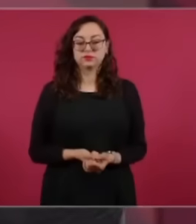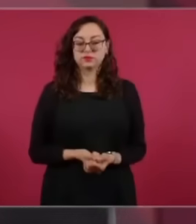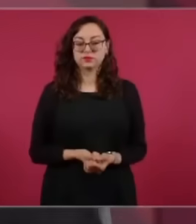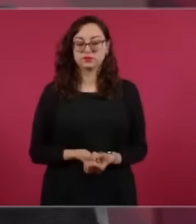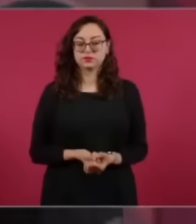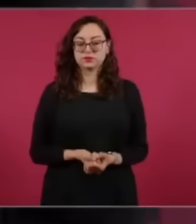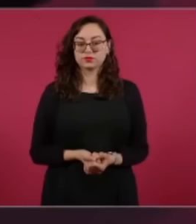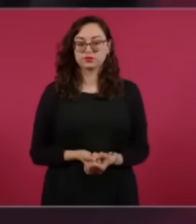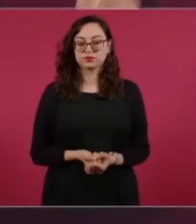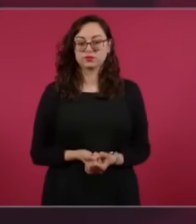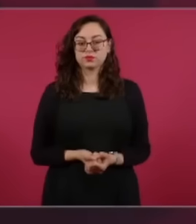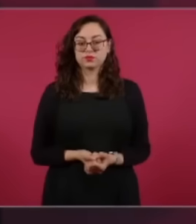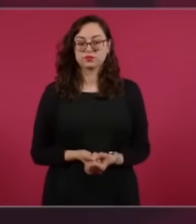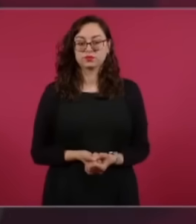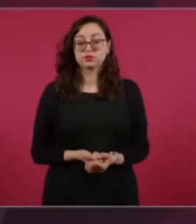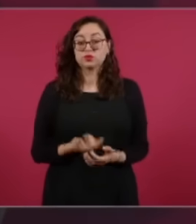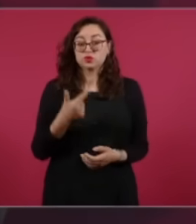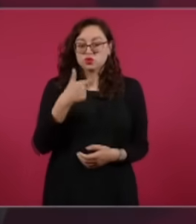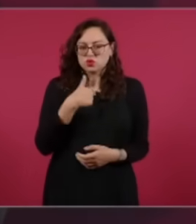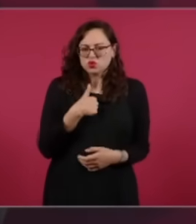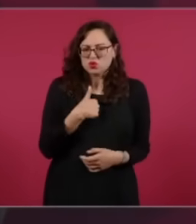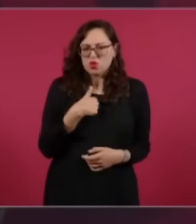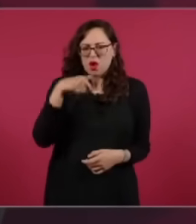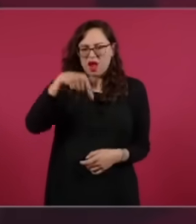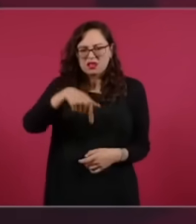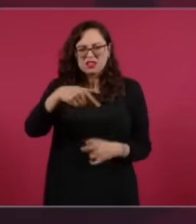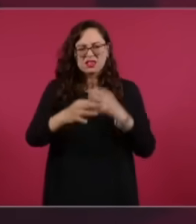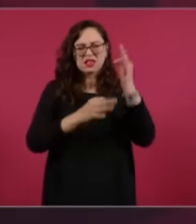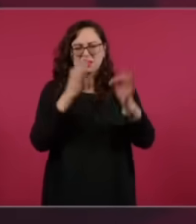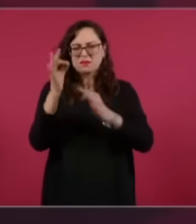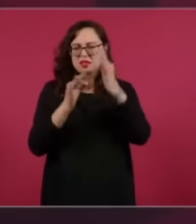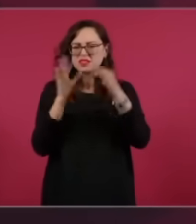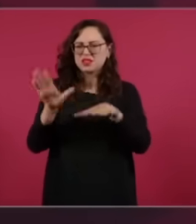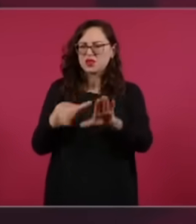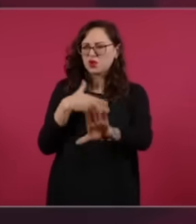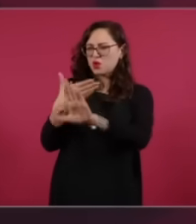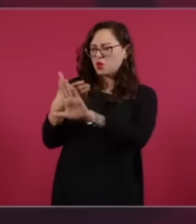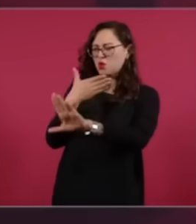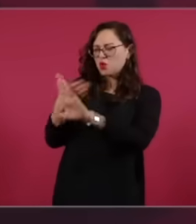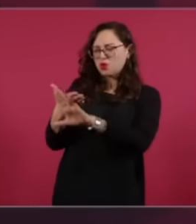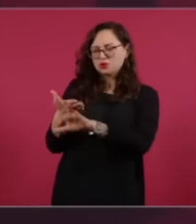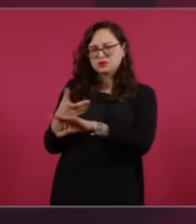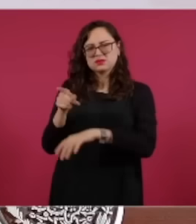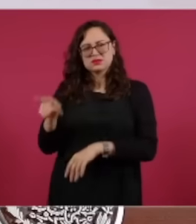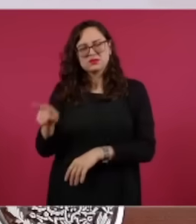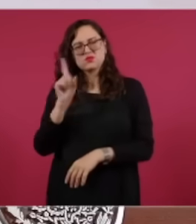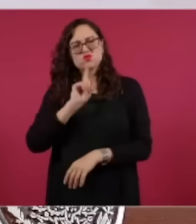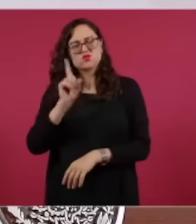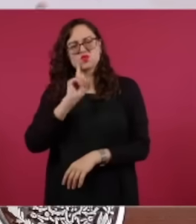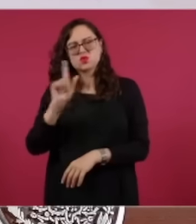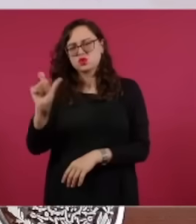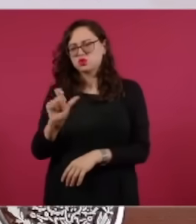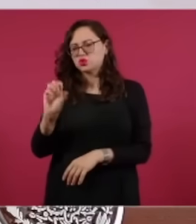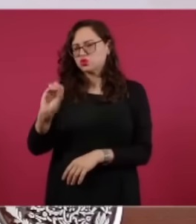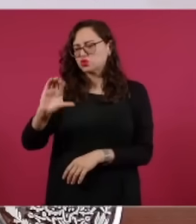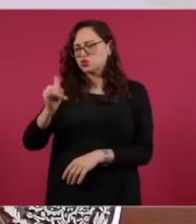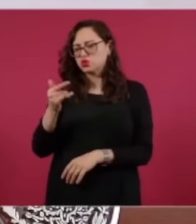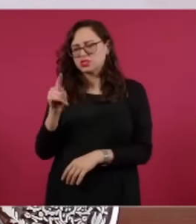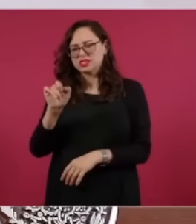este gz en una ocasión hasta